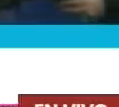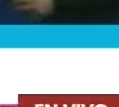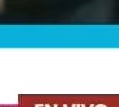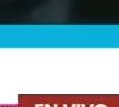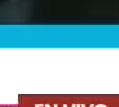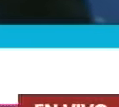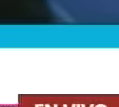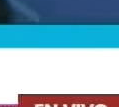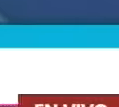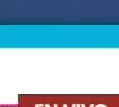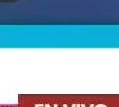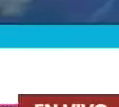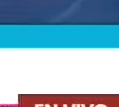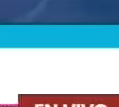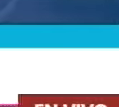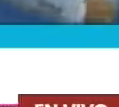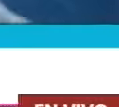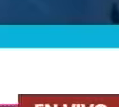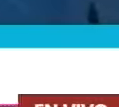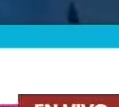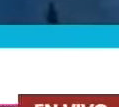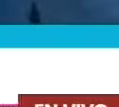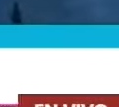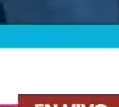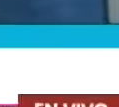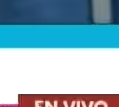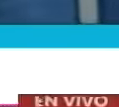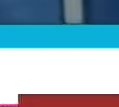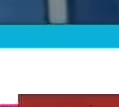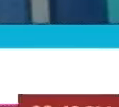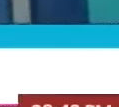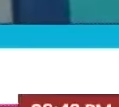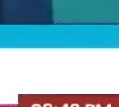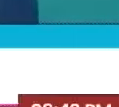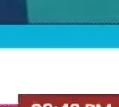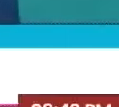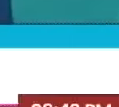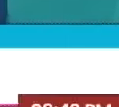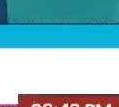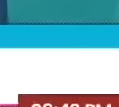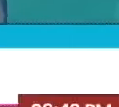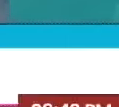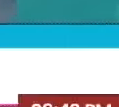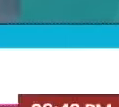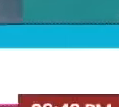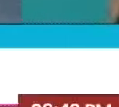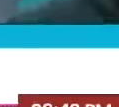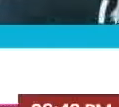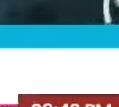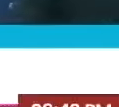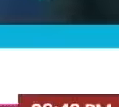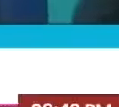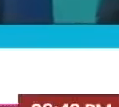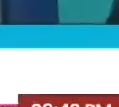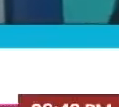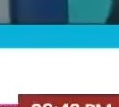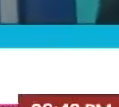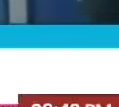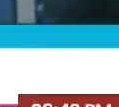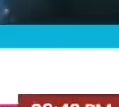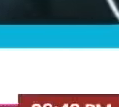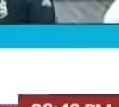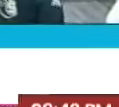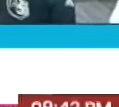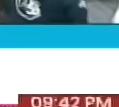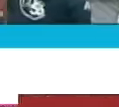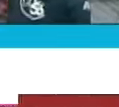Antonia León, le llamamos al escenario. El aplauso. Véngase para ella, para Osiris Aranzazu, José Rebolledo, Carlos Rodríguez y